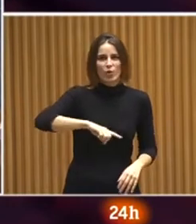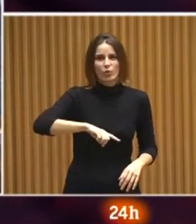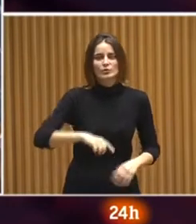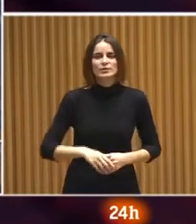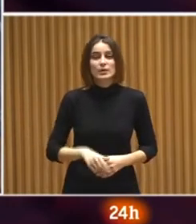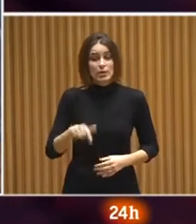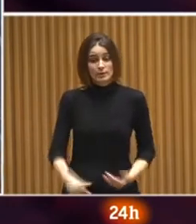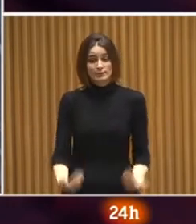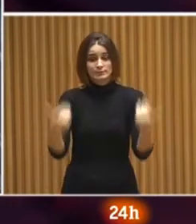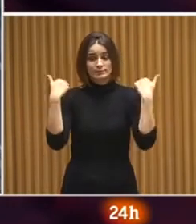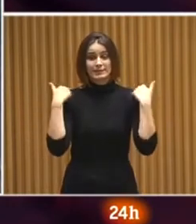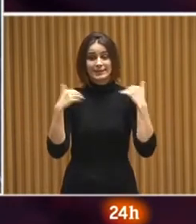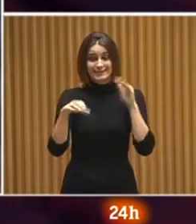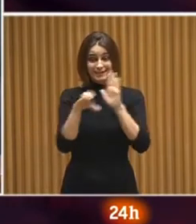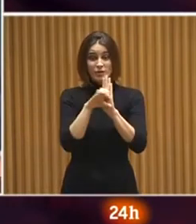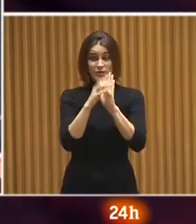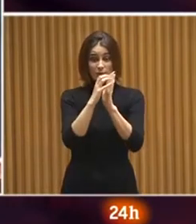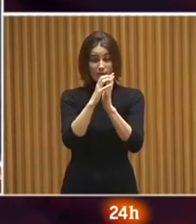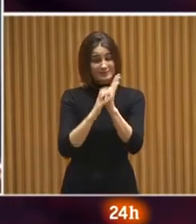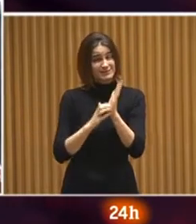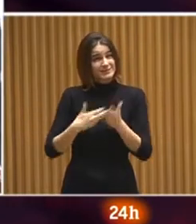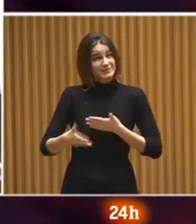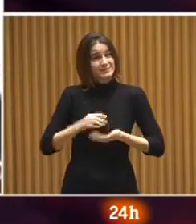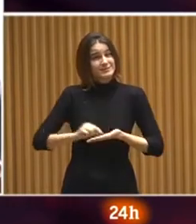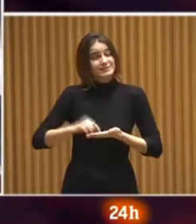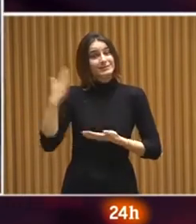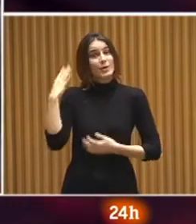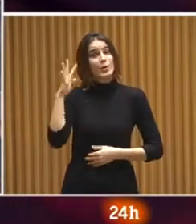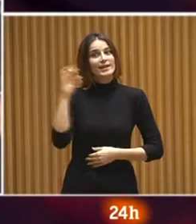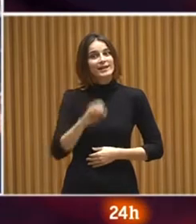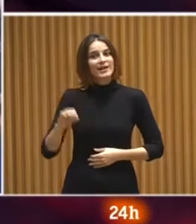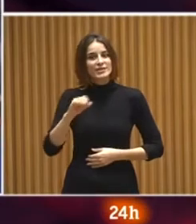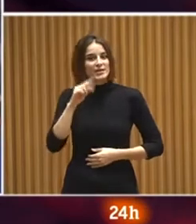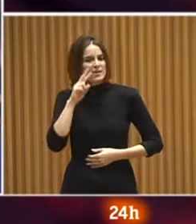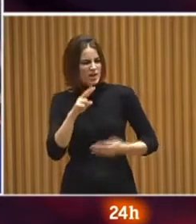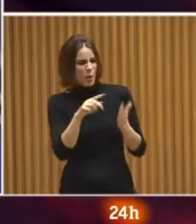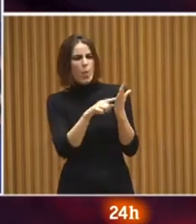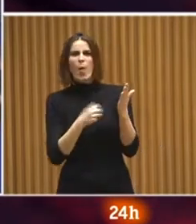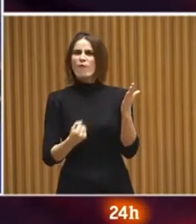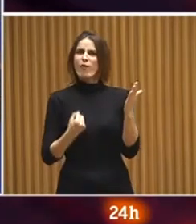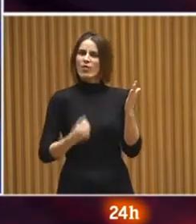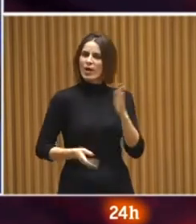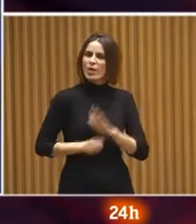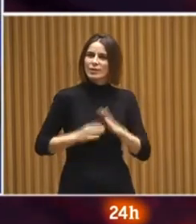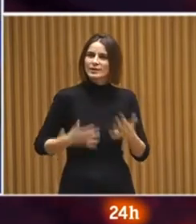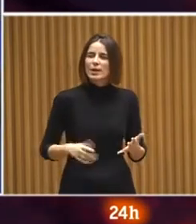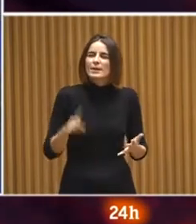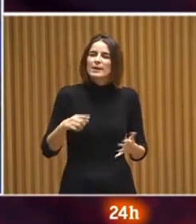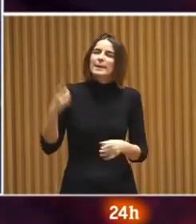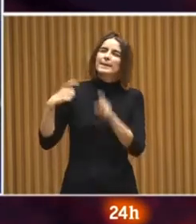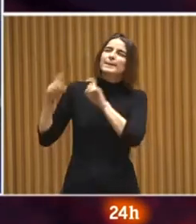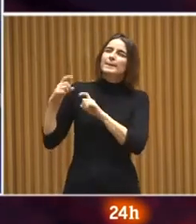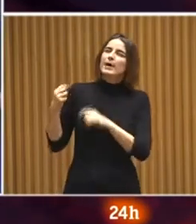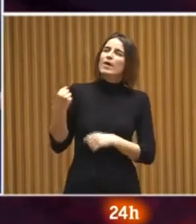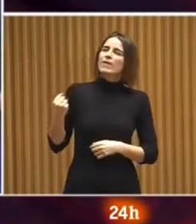40 años toda la fuerza que sigue atesorando, pero sobre todo devolver a esa fuerza el atractivo de la confianza y